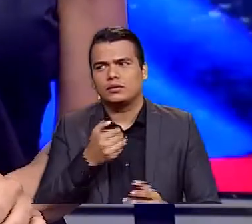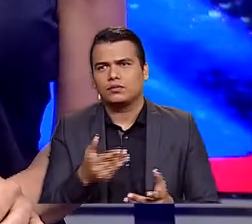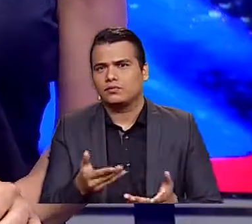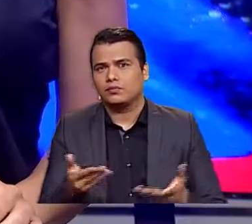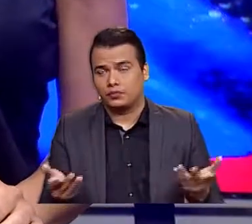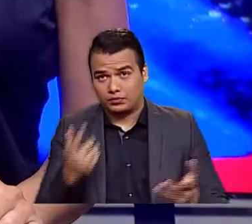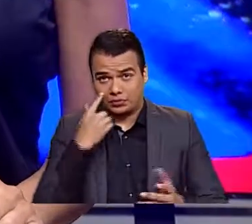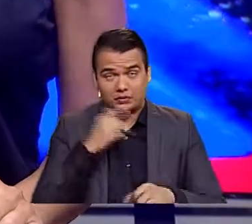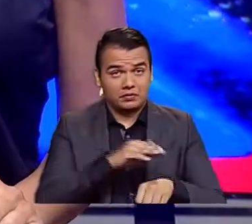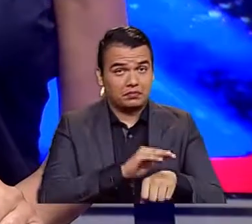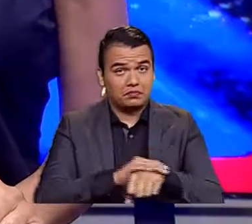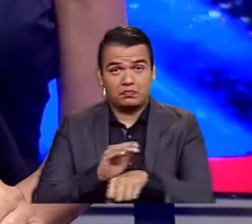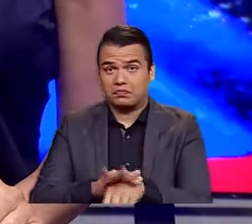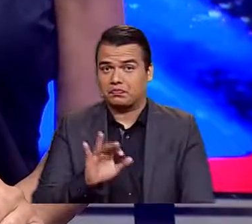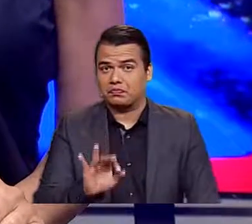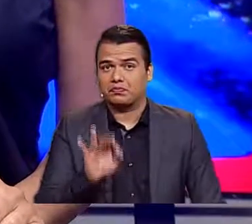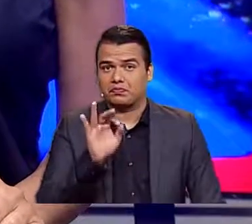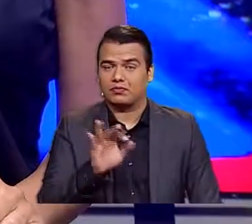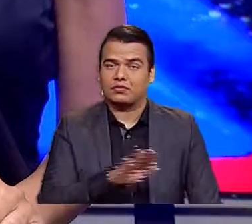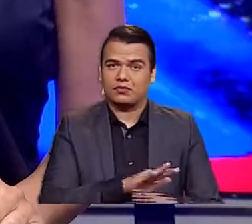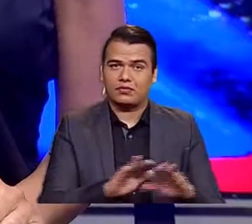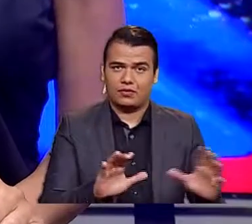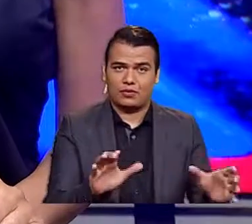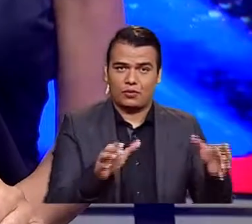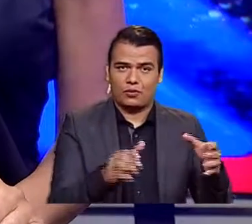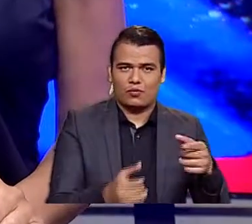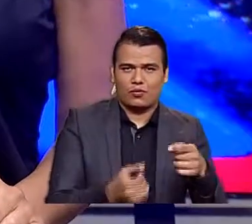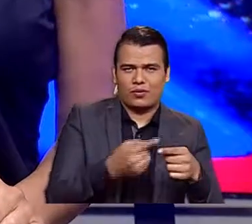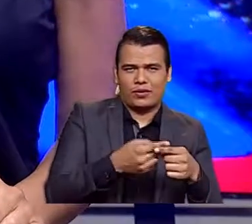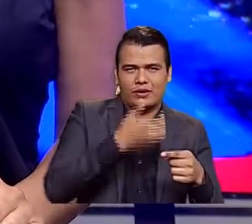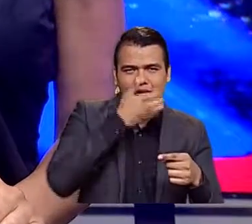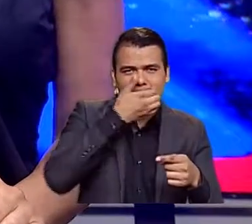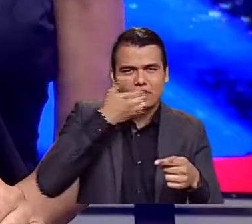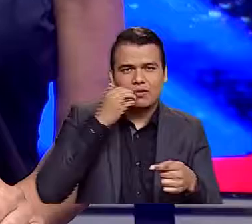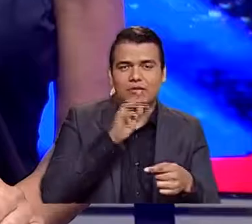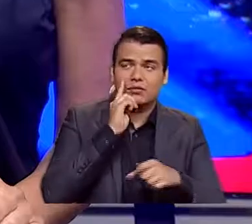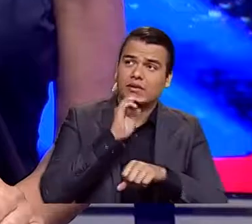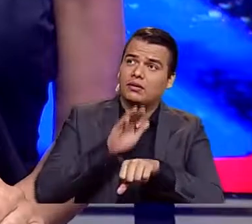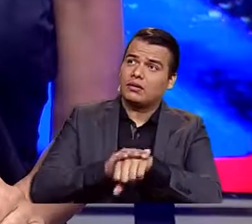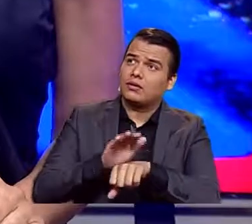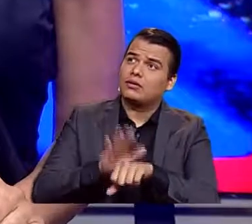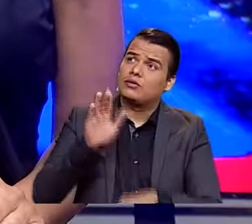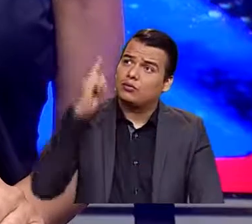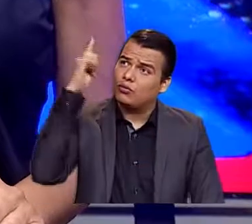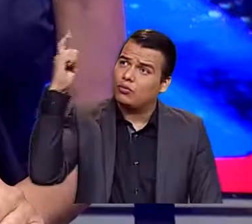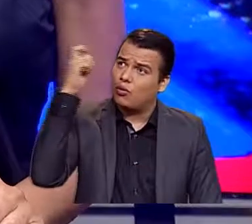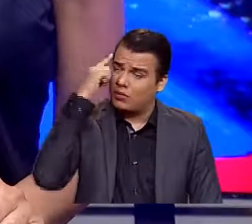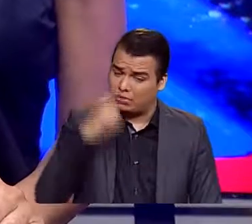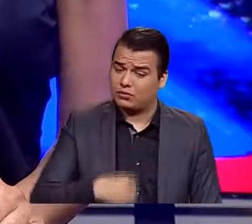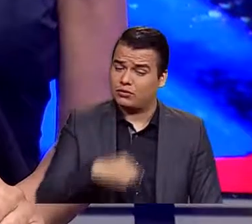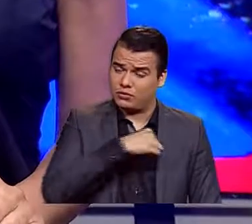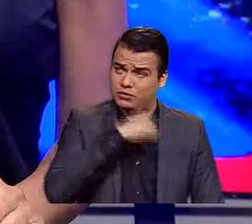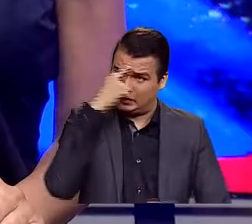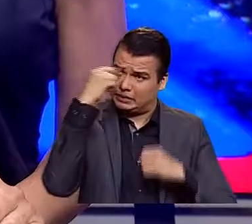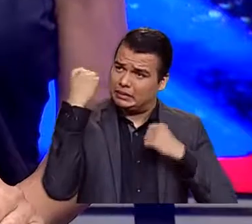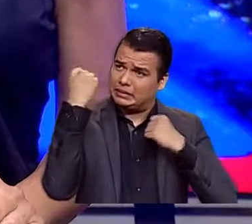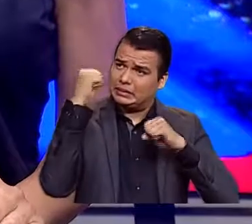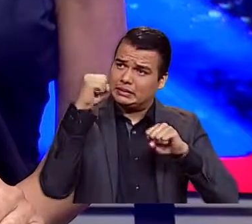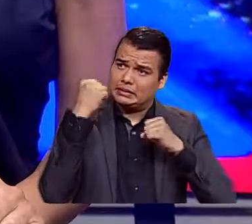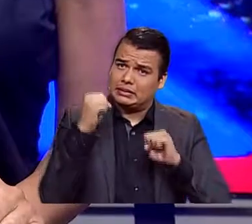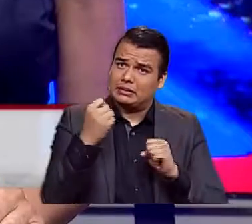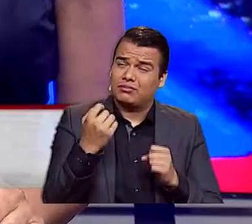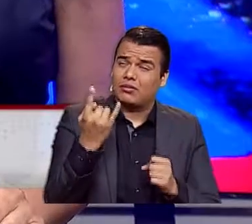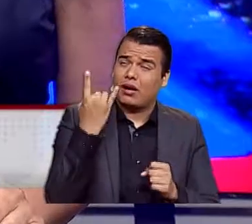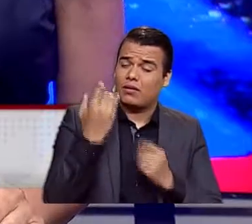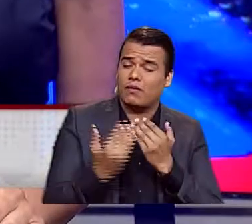Esta sí que es una buena noticia. En respuesta a la preocupación expresada por los excombatientes concentrados en el departamento de Nariño, el consejero